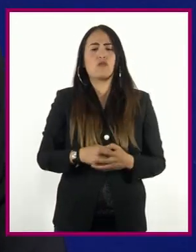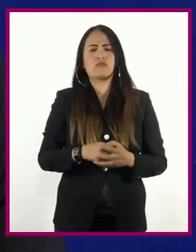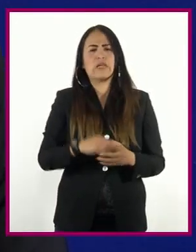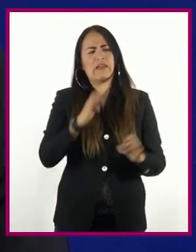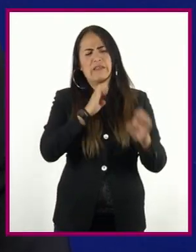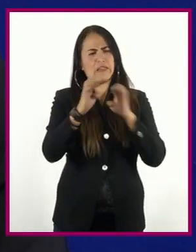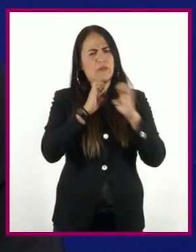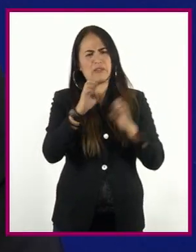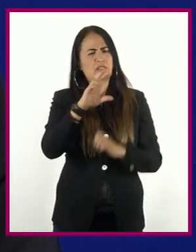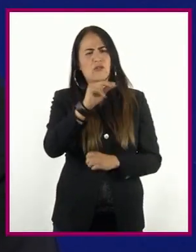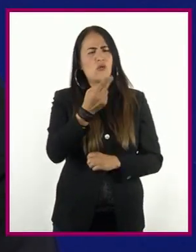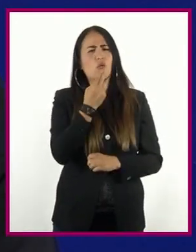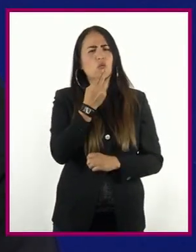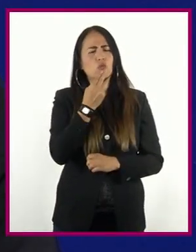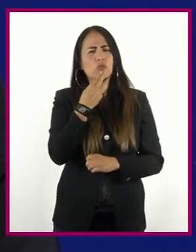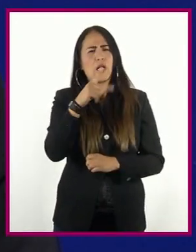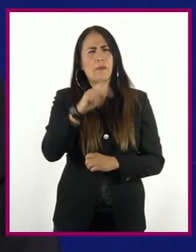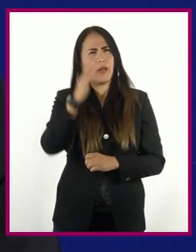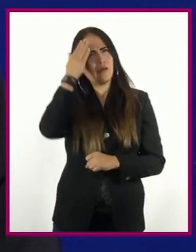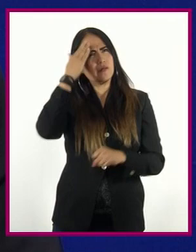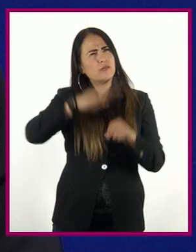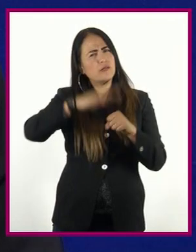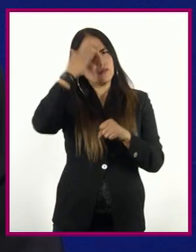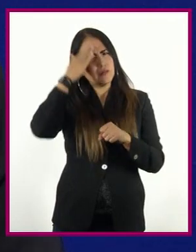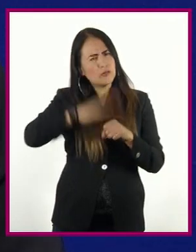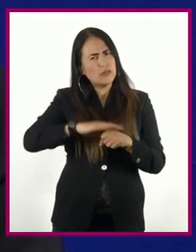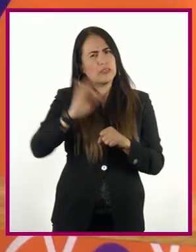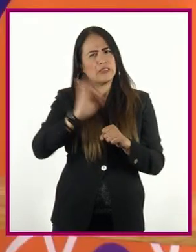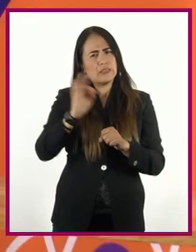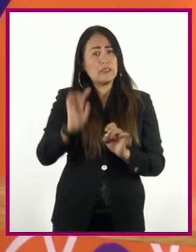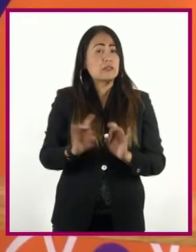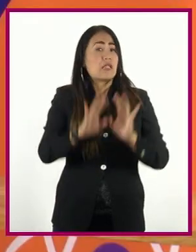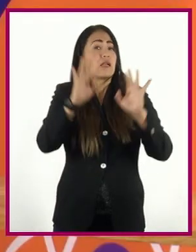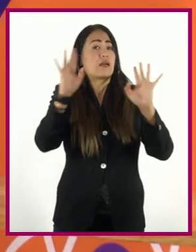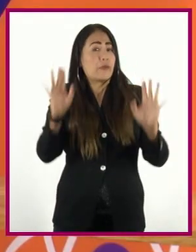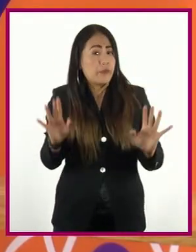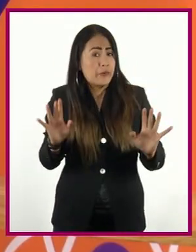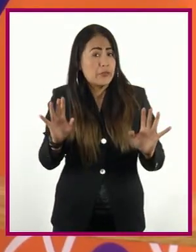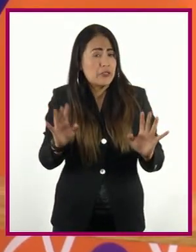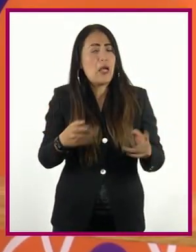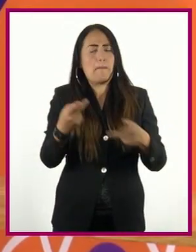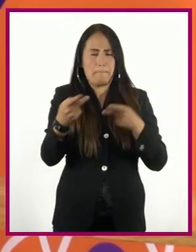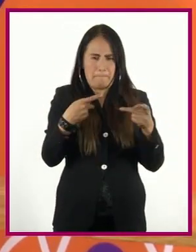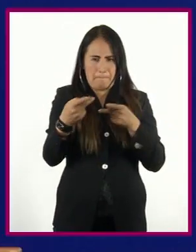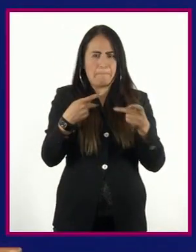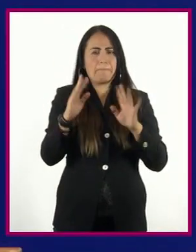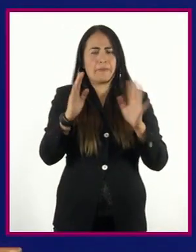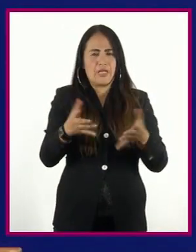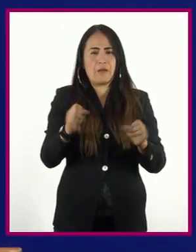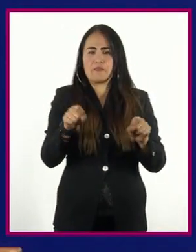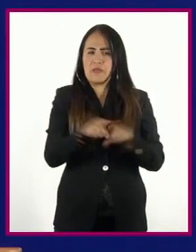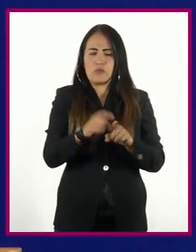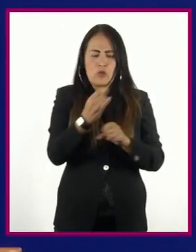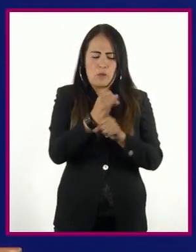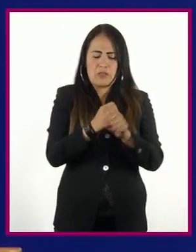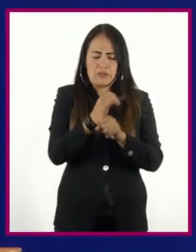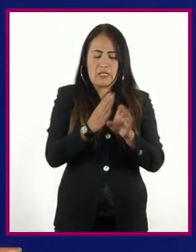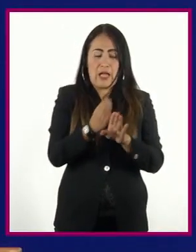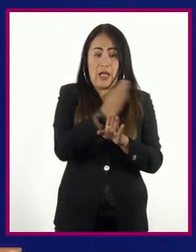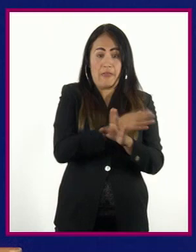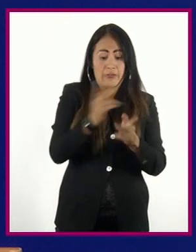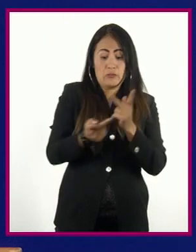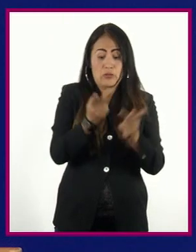entrevista, pero estarán preparándonos para cualquier cosa. También, una investigación previa nos puede ayudar a